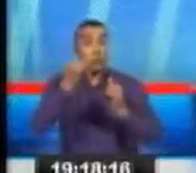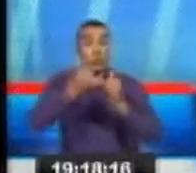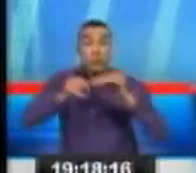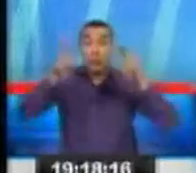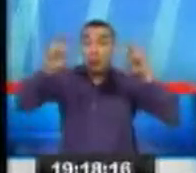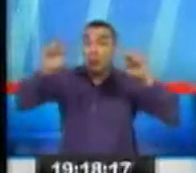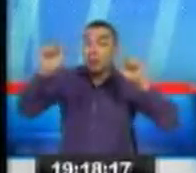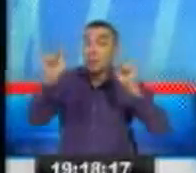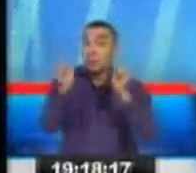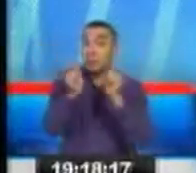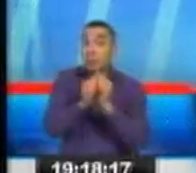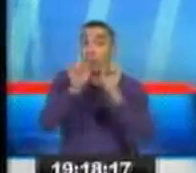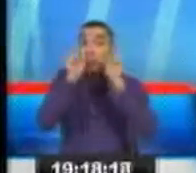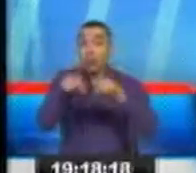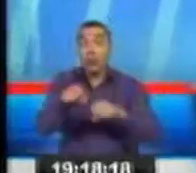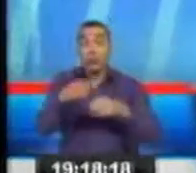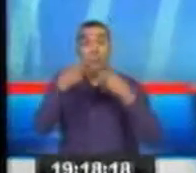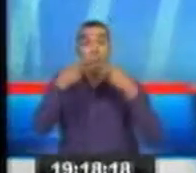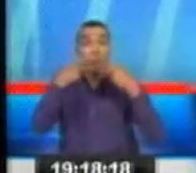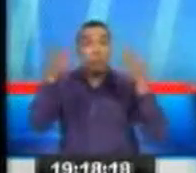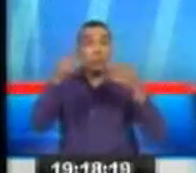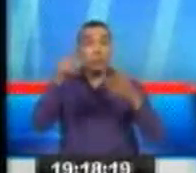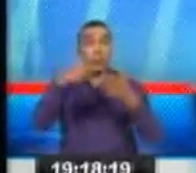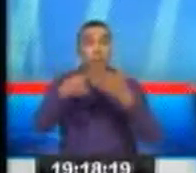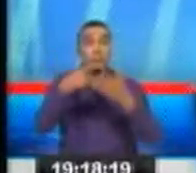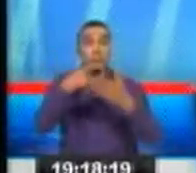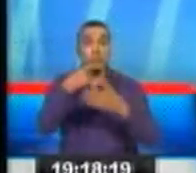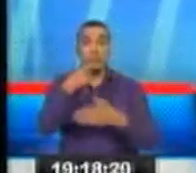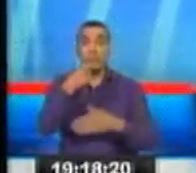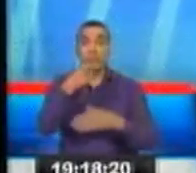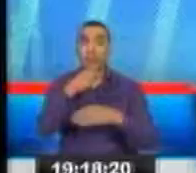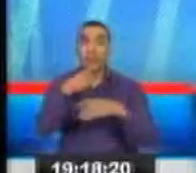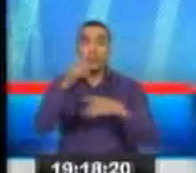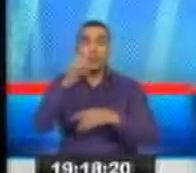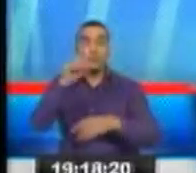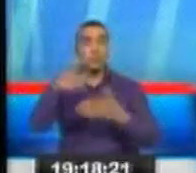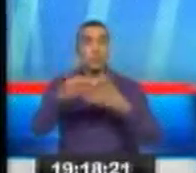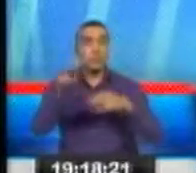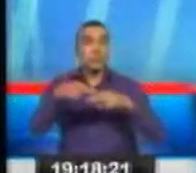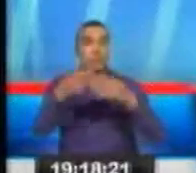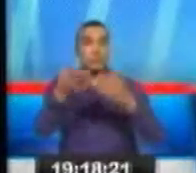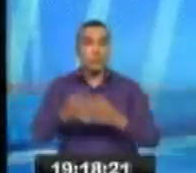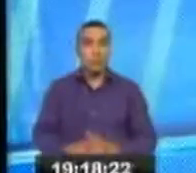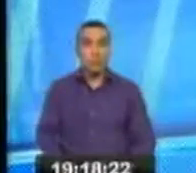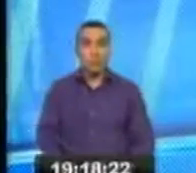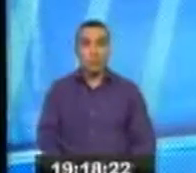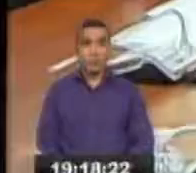está relacionado a permitir la publicidad en medios de bebidas alcohólicas de moderación.